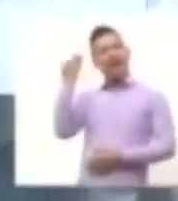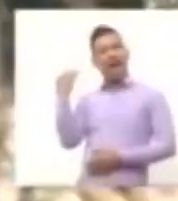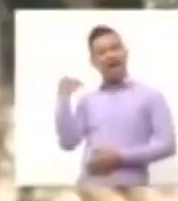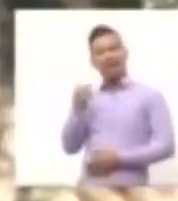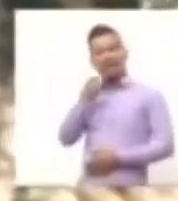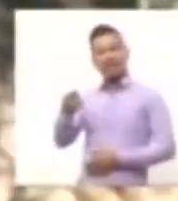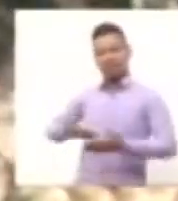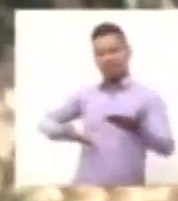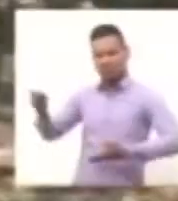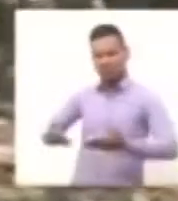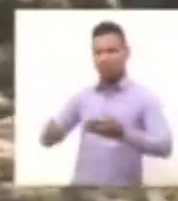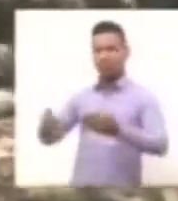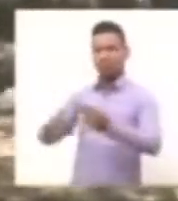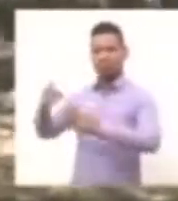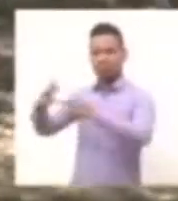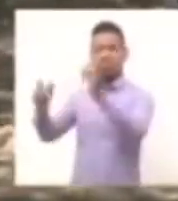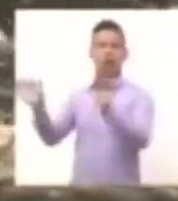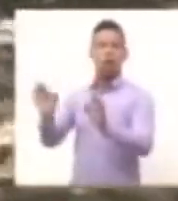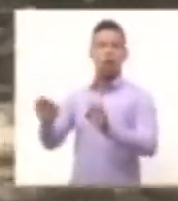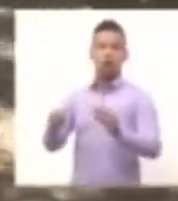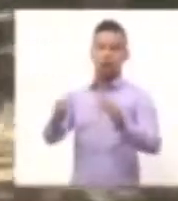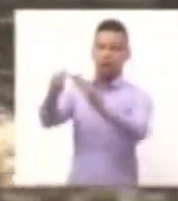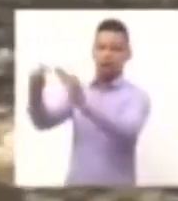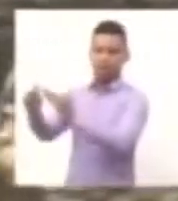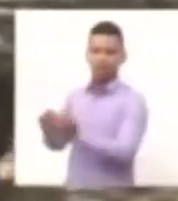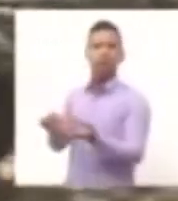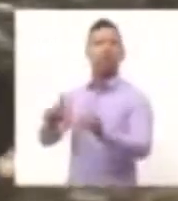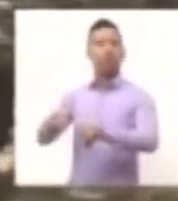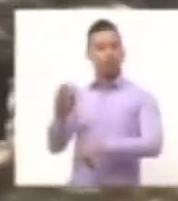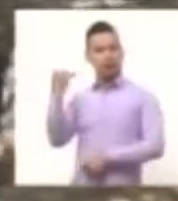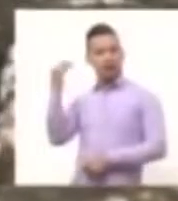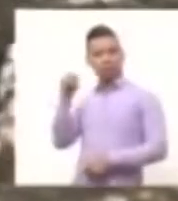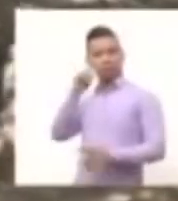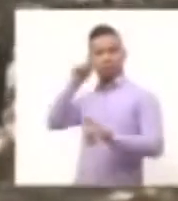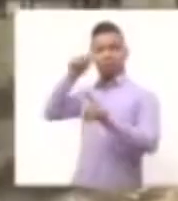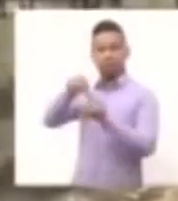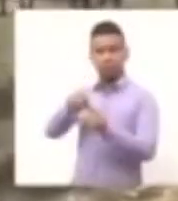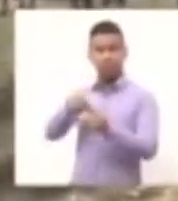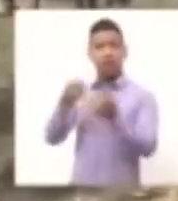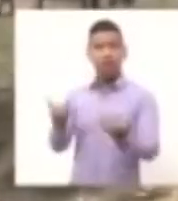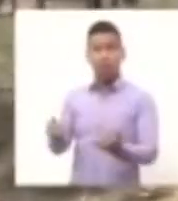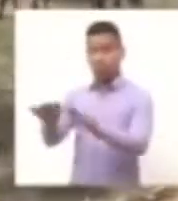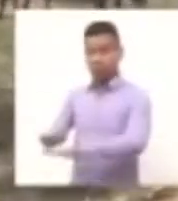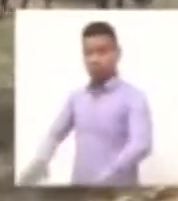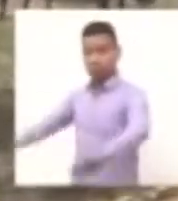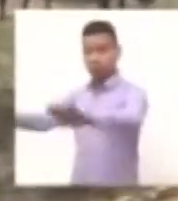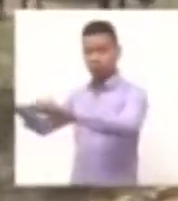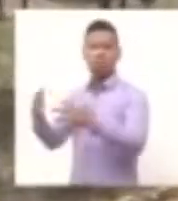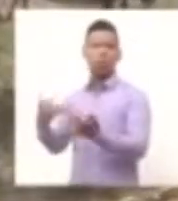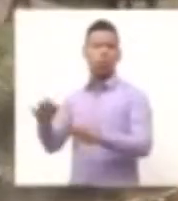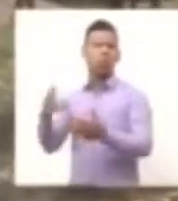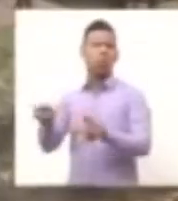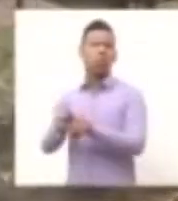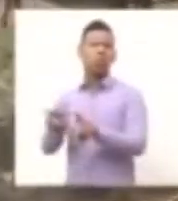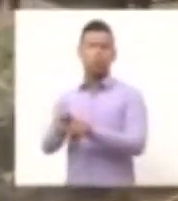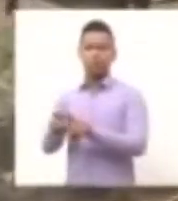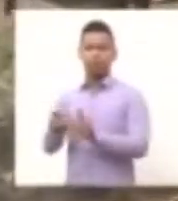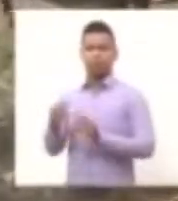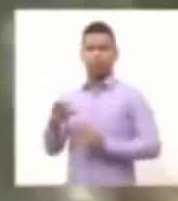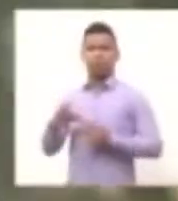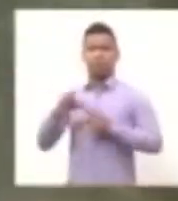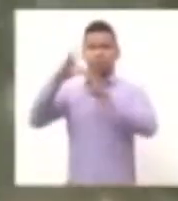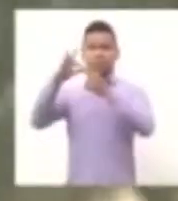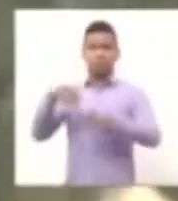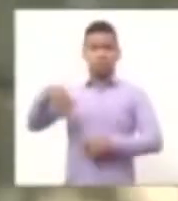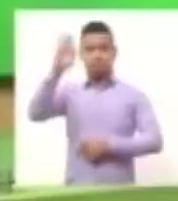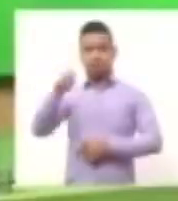comercial. En ambas situaciones, la defensa de la reserva natural de la institución ha sido la bandera bandera de los docentes, exalumnos y ciudadanía en